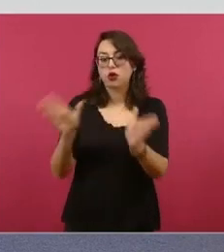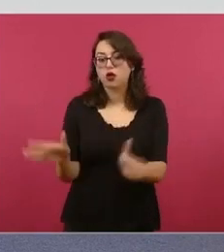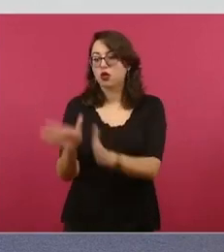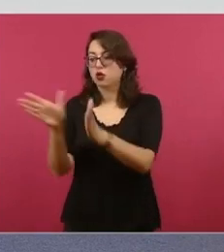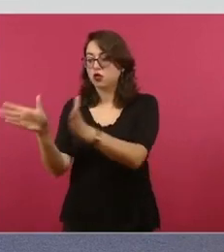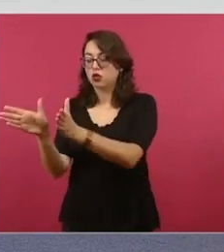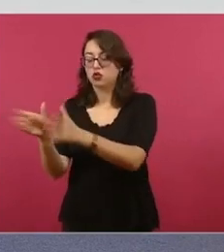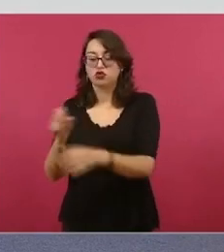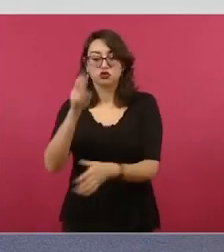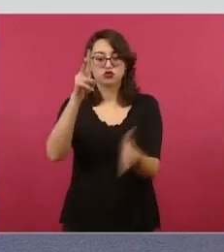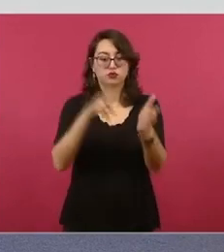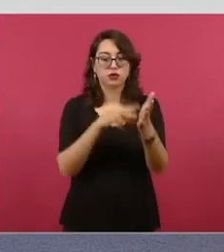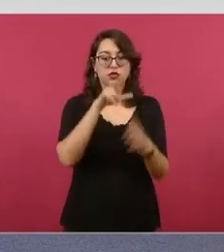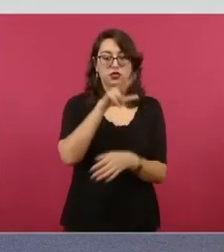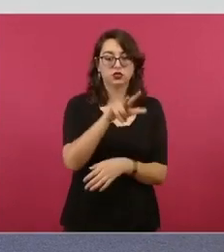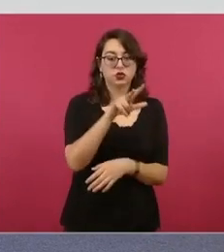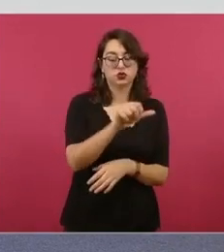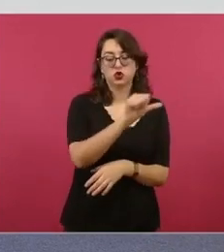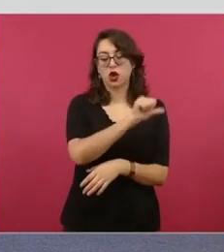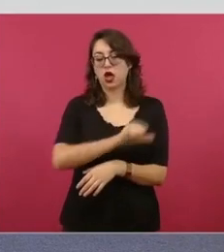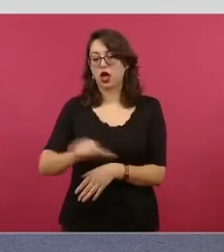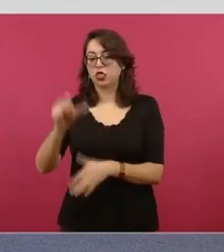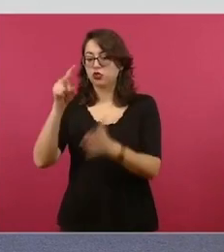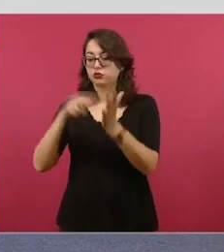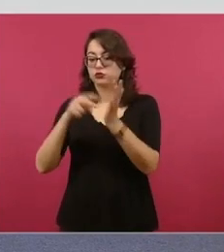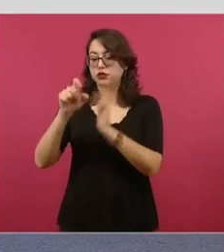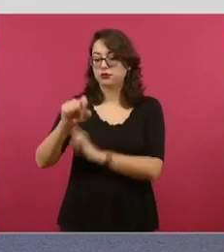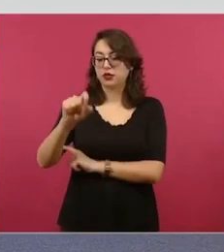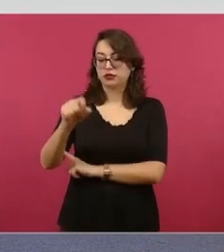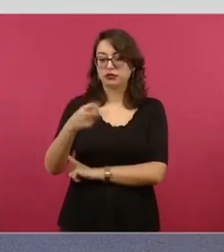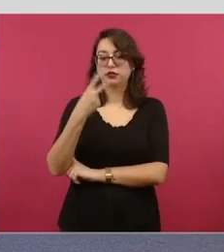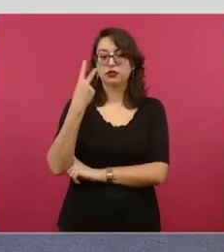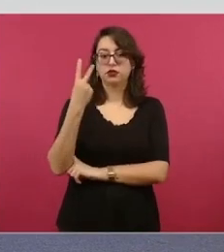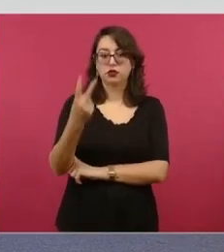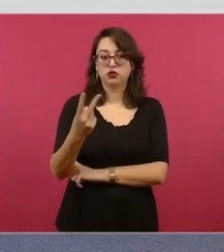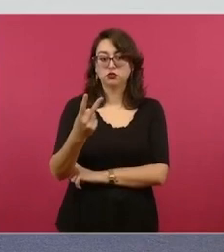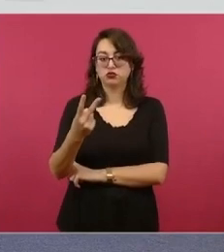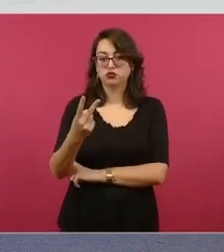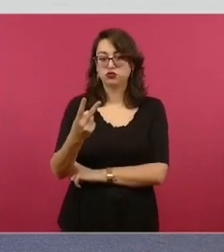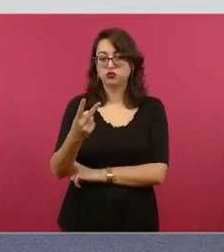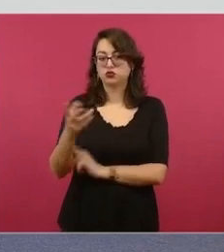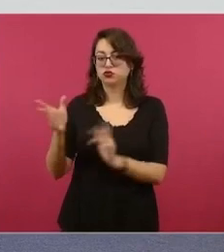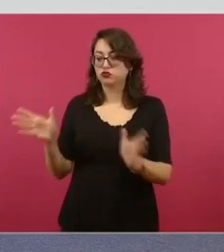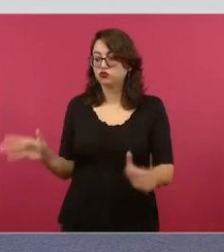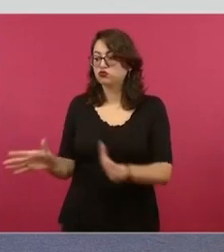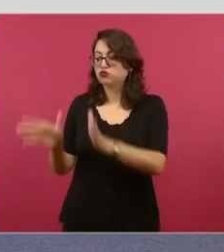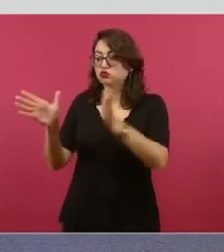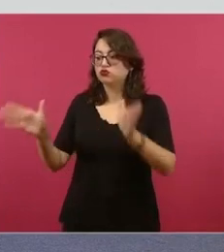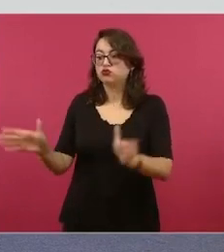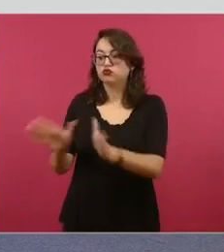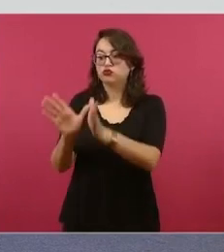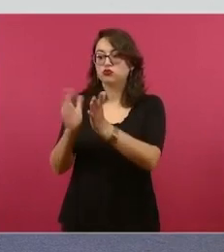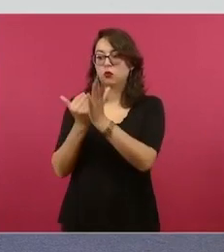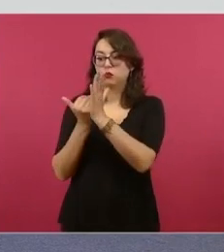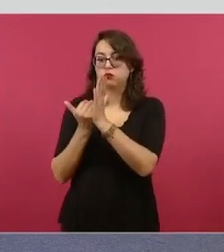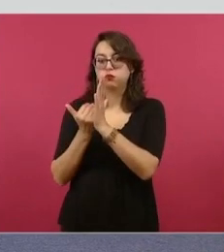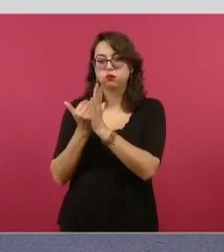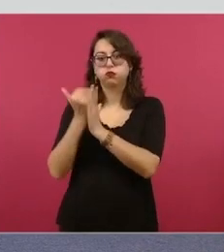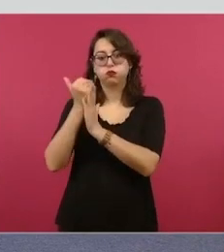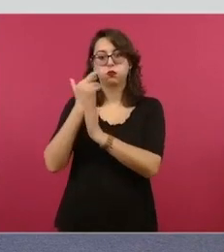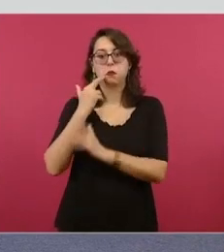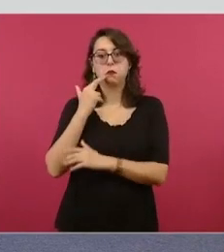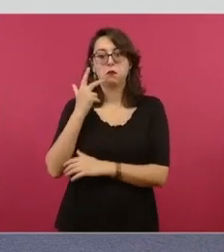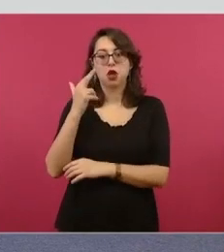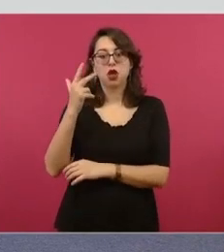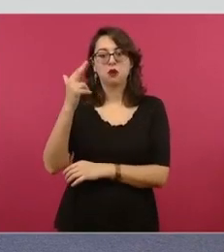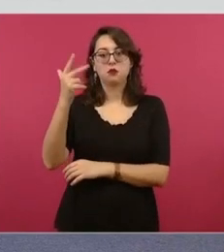2022 hubo un aumento real de 24% para el